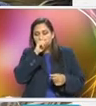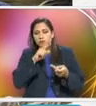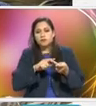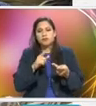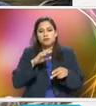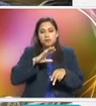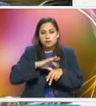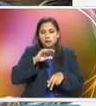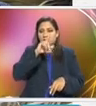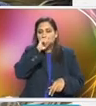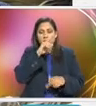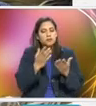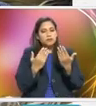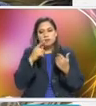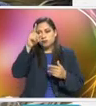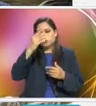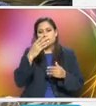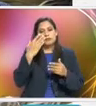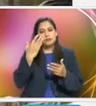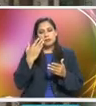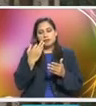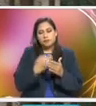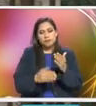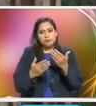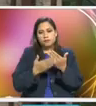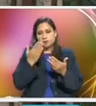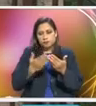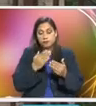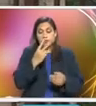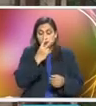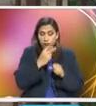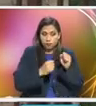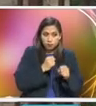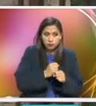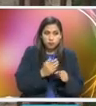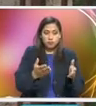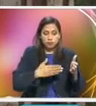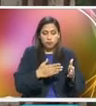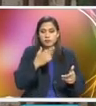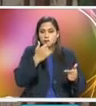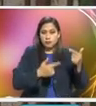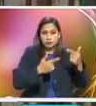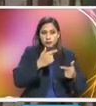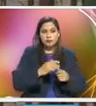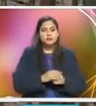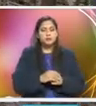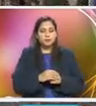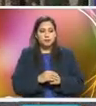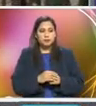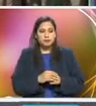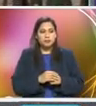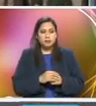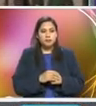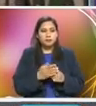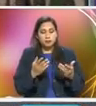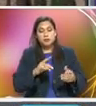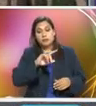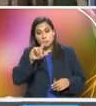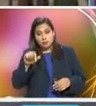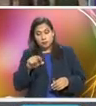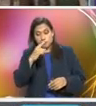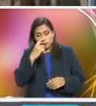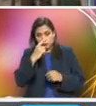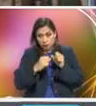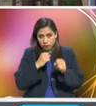ejemplo, a carne, después de los 2 años más o menos, que vayan integrando la leche. Sí. En este caso, después del año